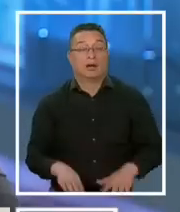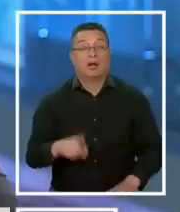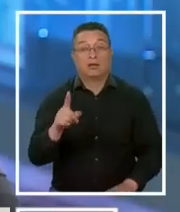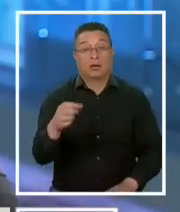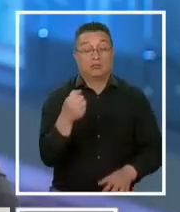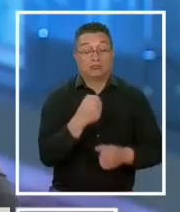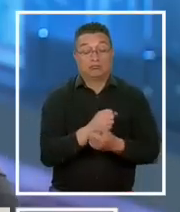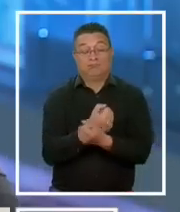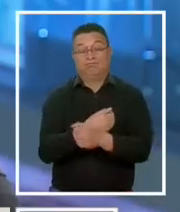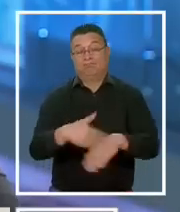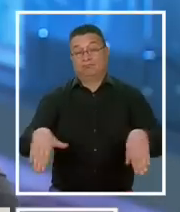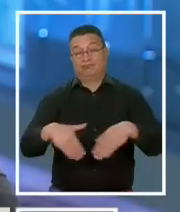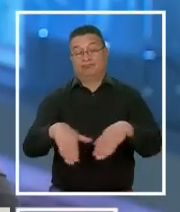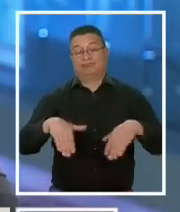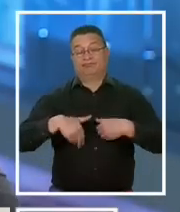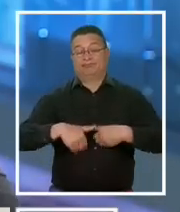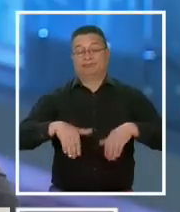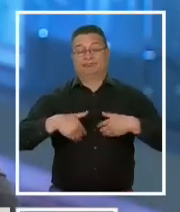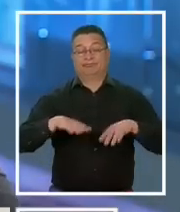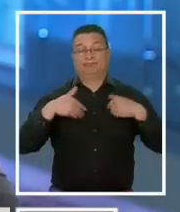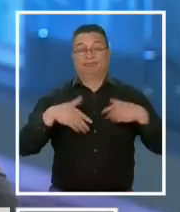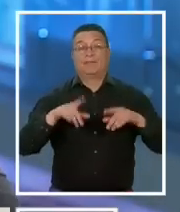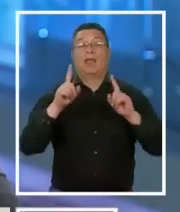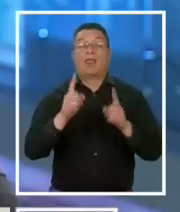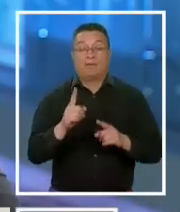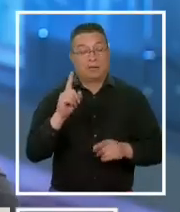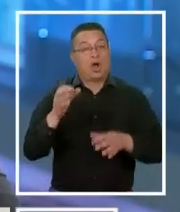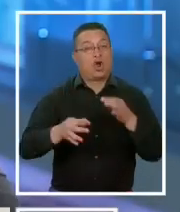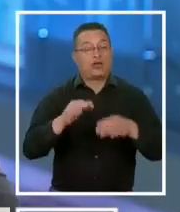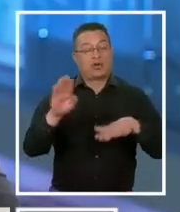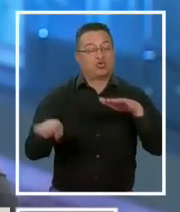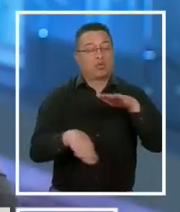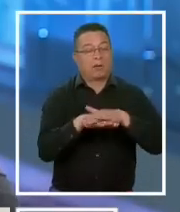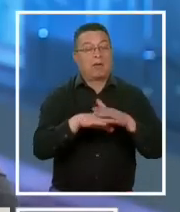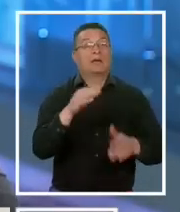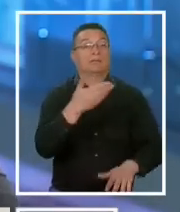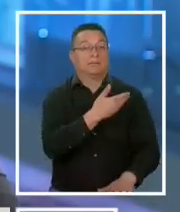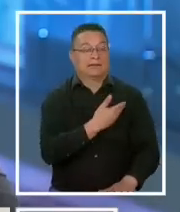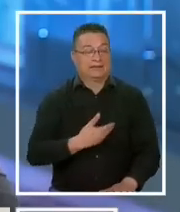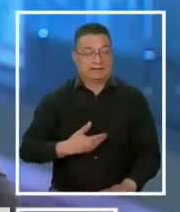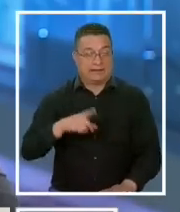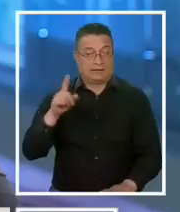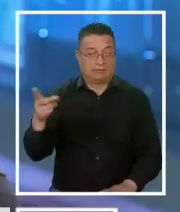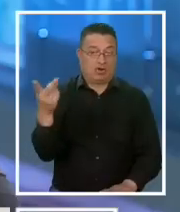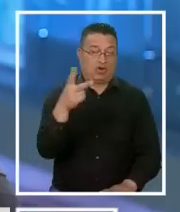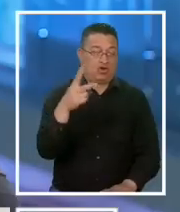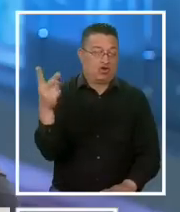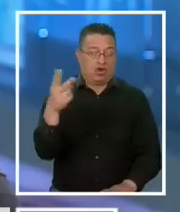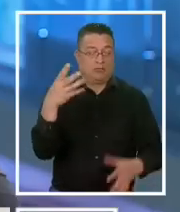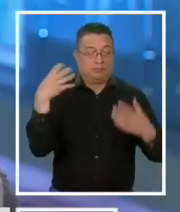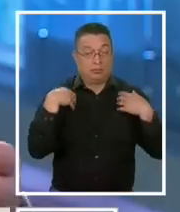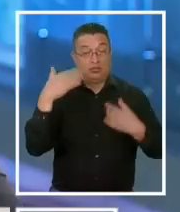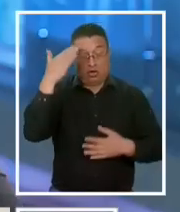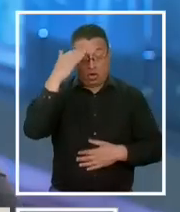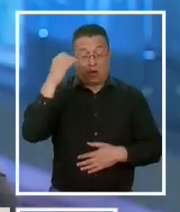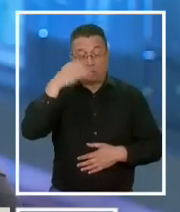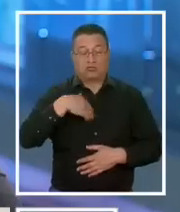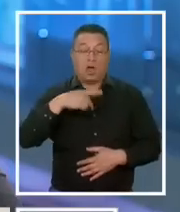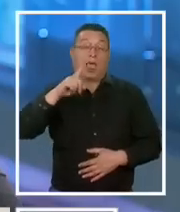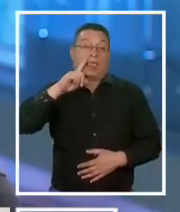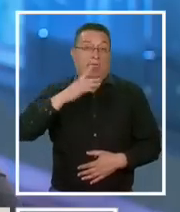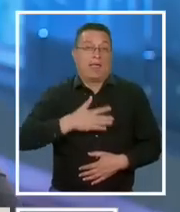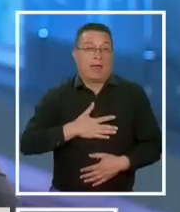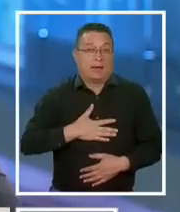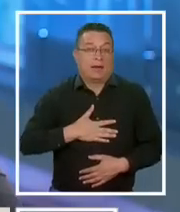y la opinión es una cuestión que tenga que considerar la Corte Suprema y el presidente de la república yo no voy a yo no tengo mi opinión al respecto pero